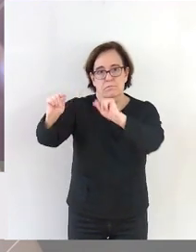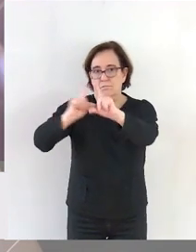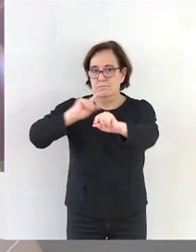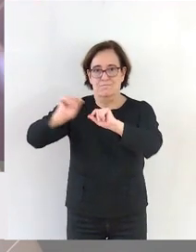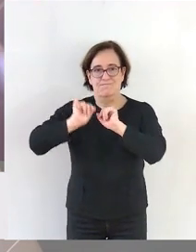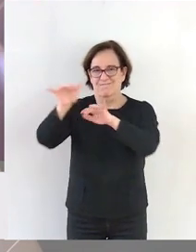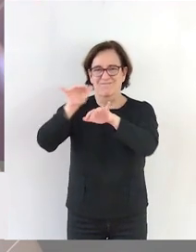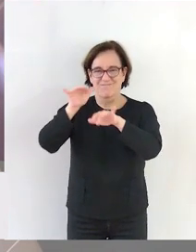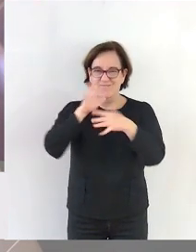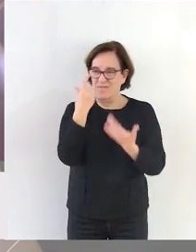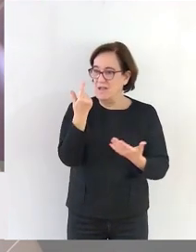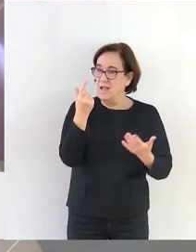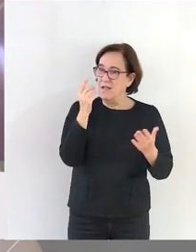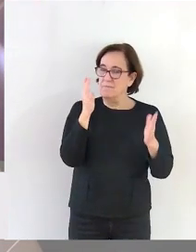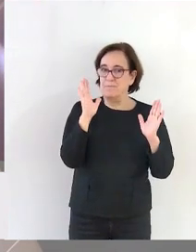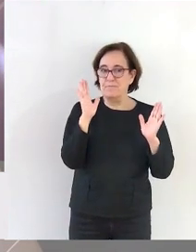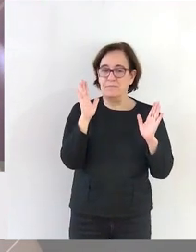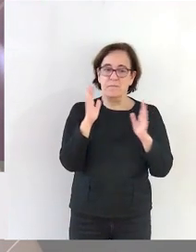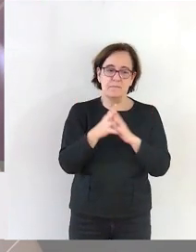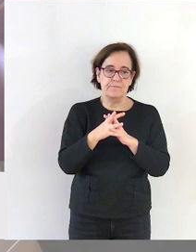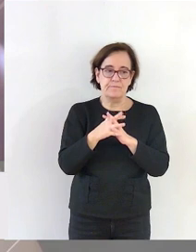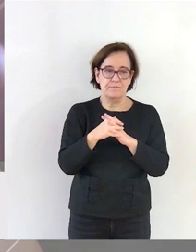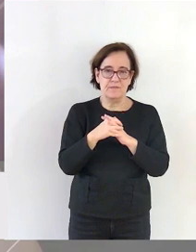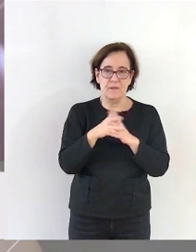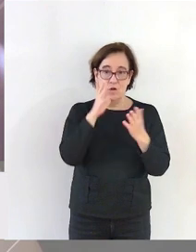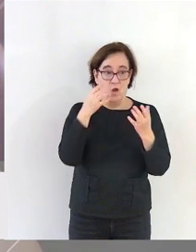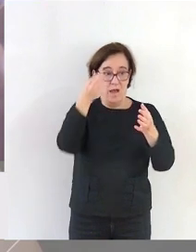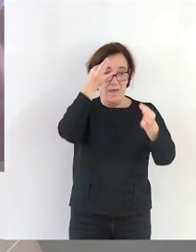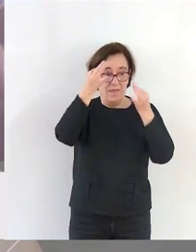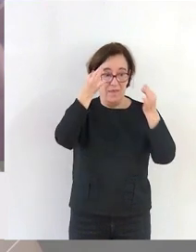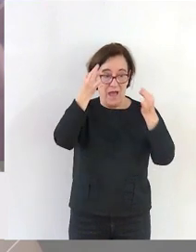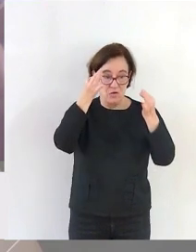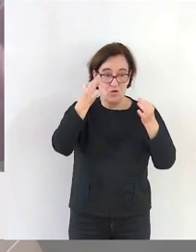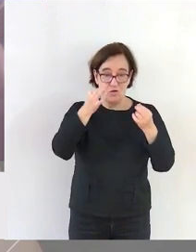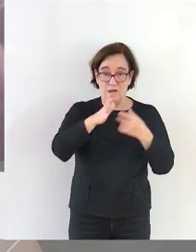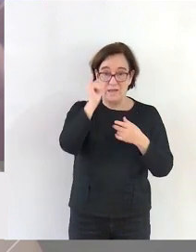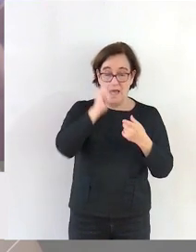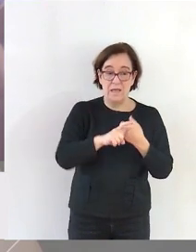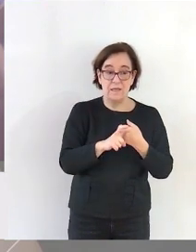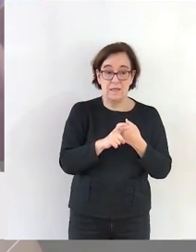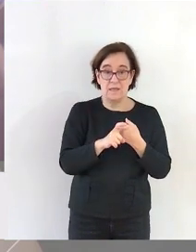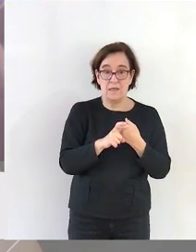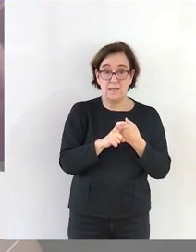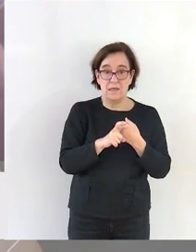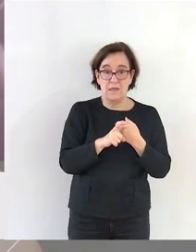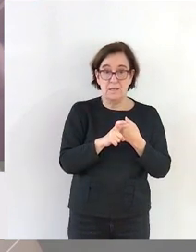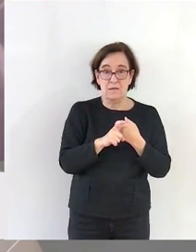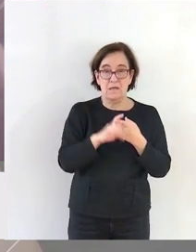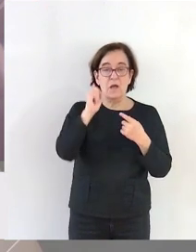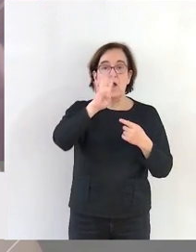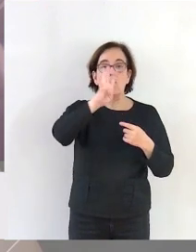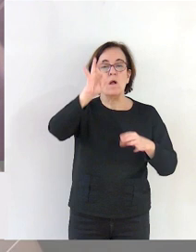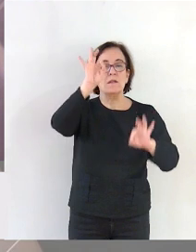el en un principio vamos lo que lo que los datos que tenemos es que e hay un